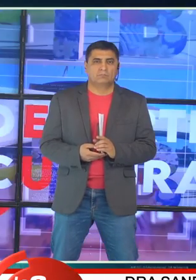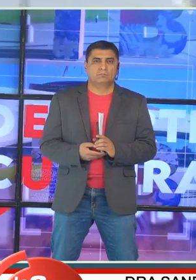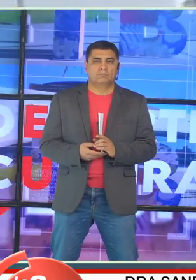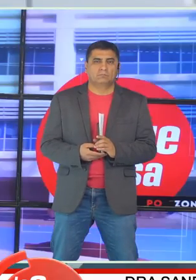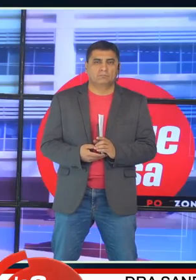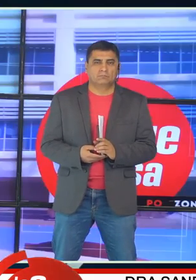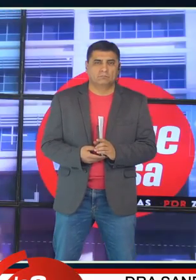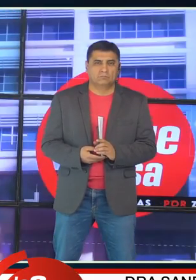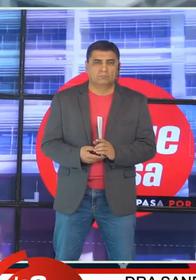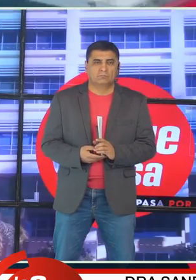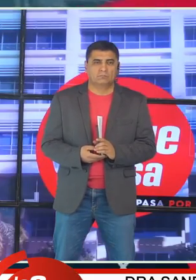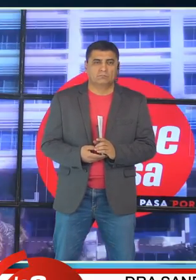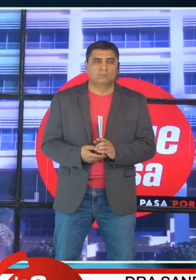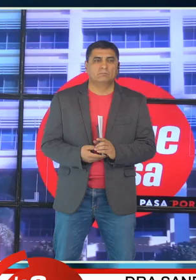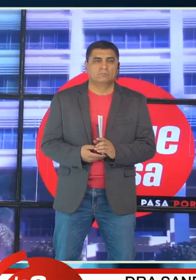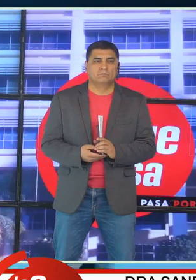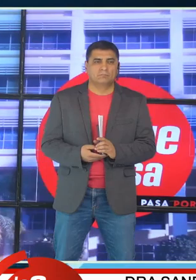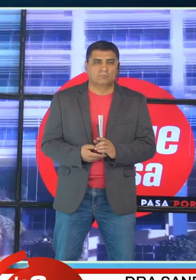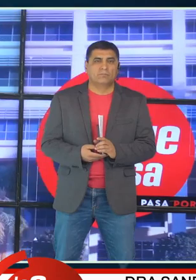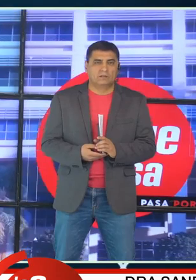la detección precoz de esa patología.